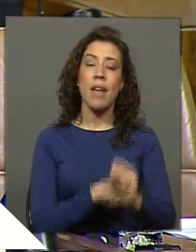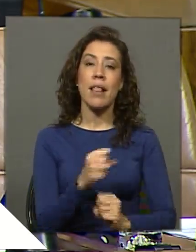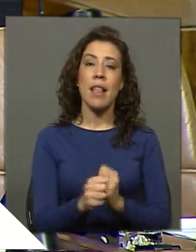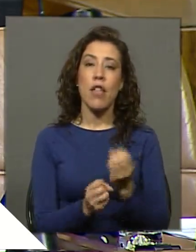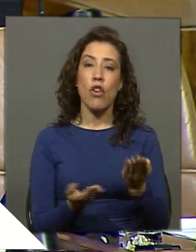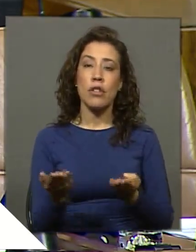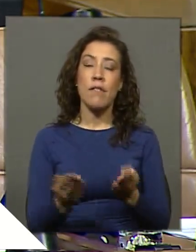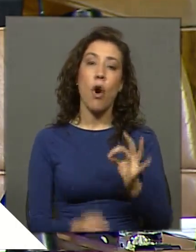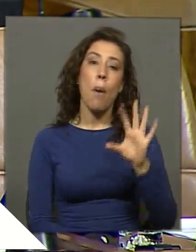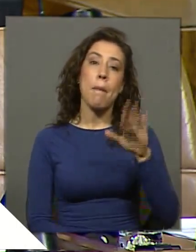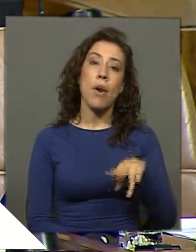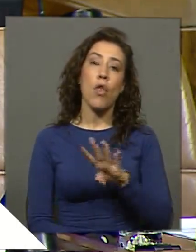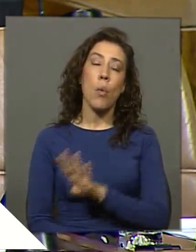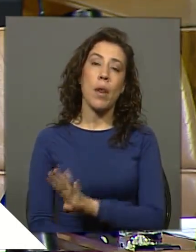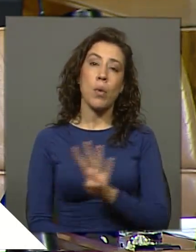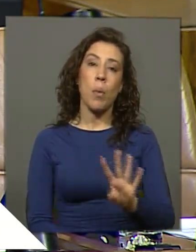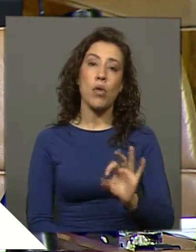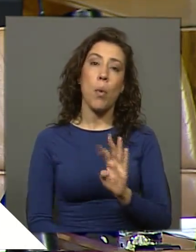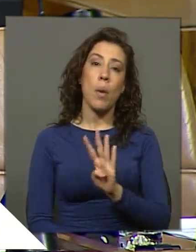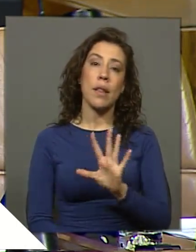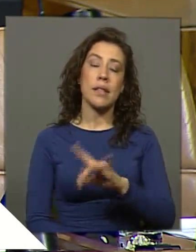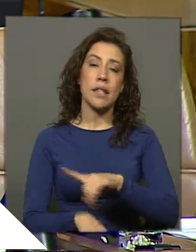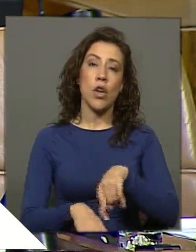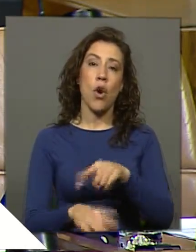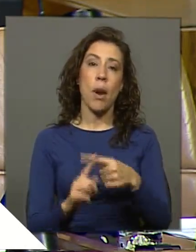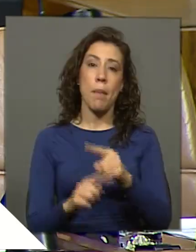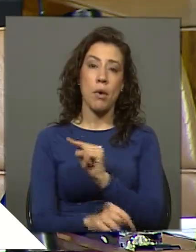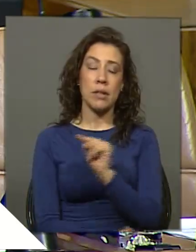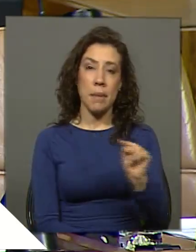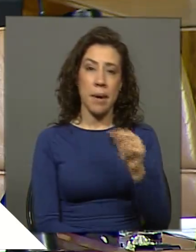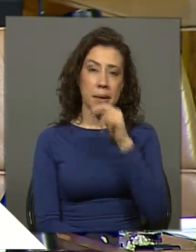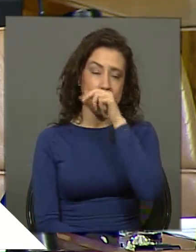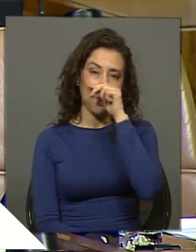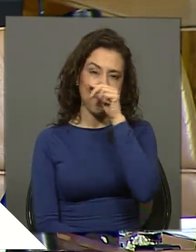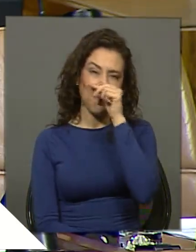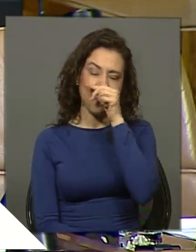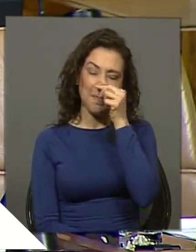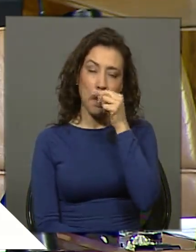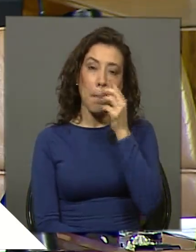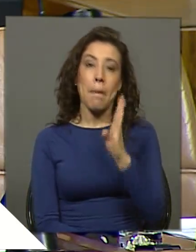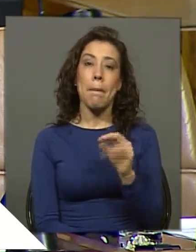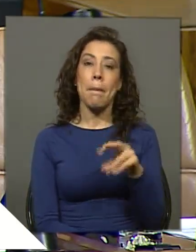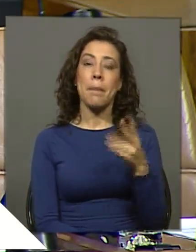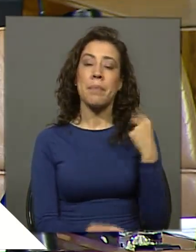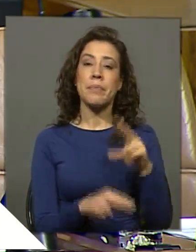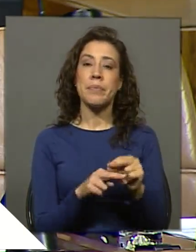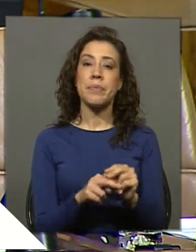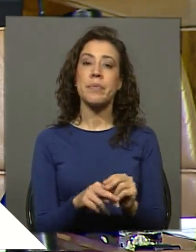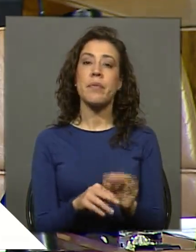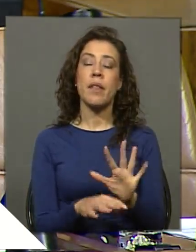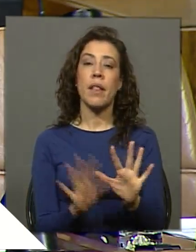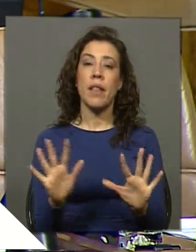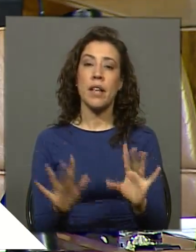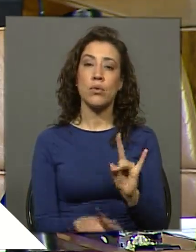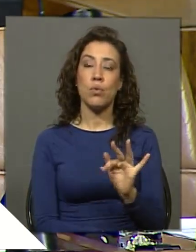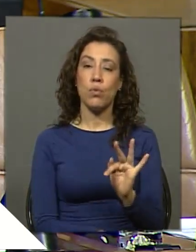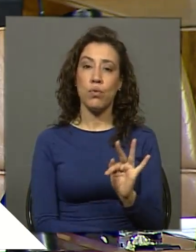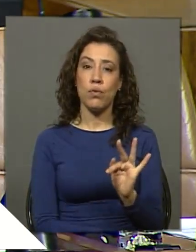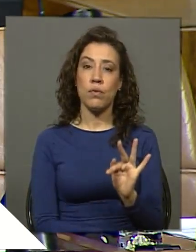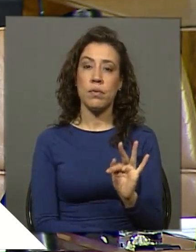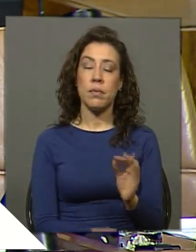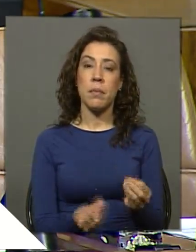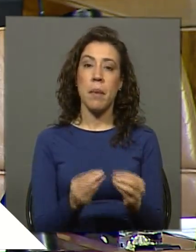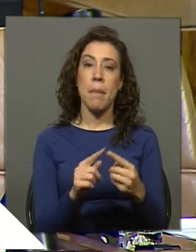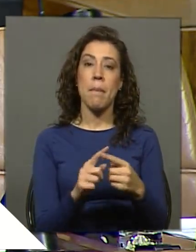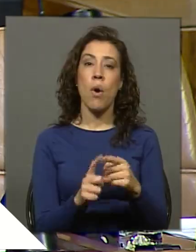servicio o menos de 44 o 45 horas semanales el bono por antigüedad será de 10 unidades de fomento adicionales